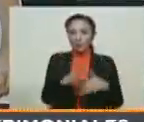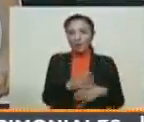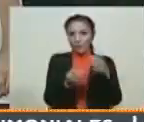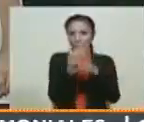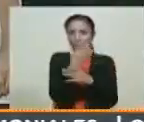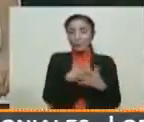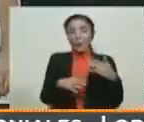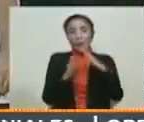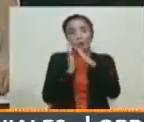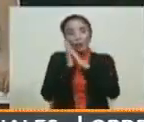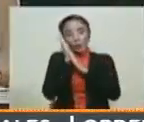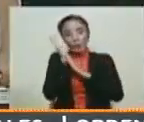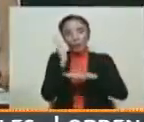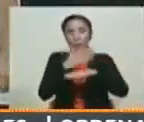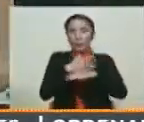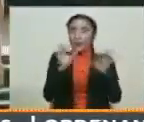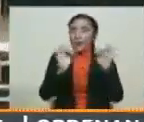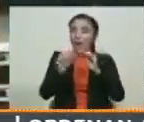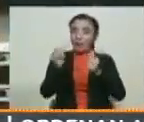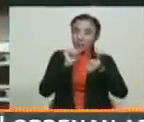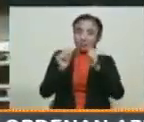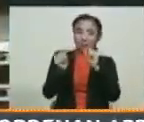nada de esto